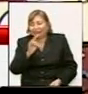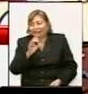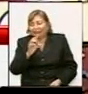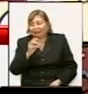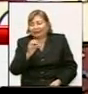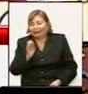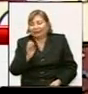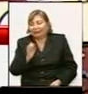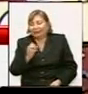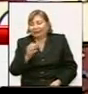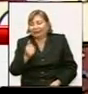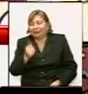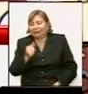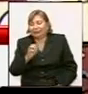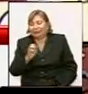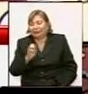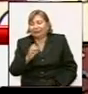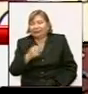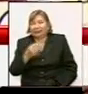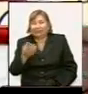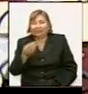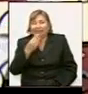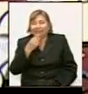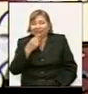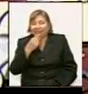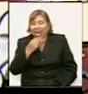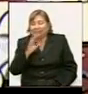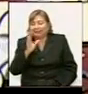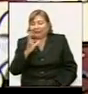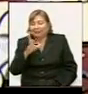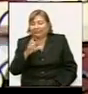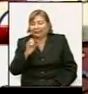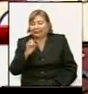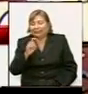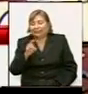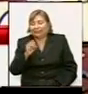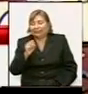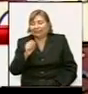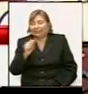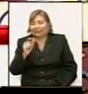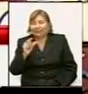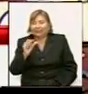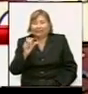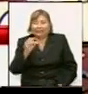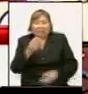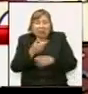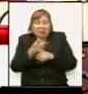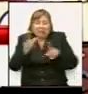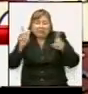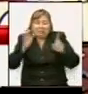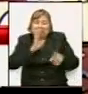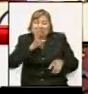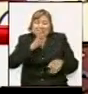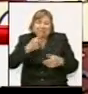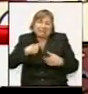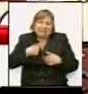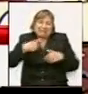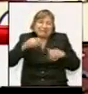Richard Arce o de Mauricio Mulder o de Luis Abogado, no lo sé, presidente. Yo he contestado libremente, abiertamente